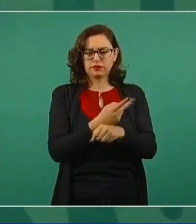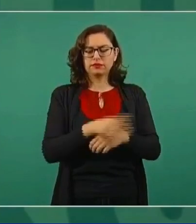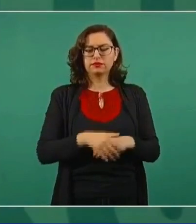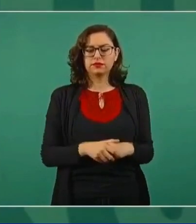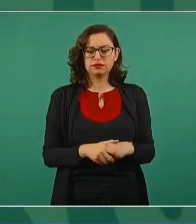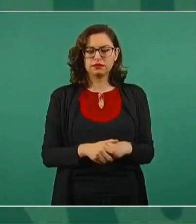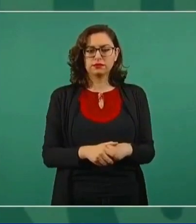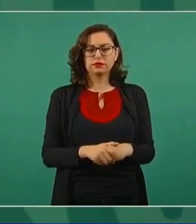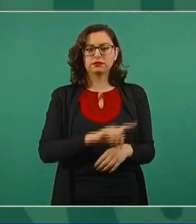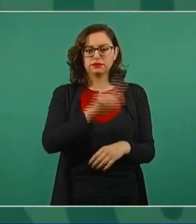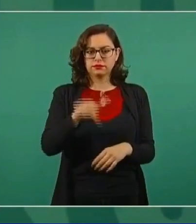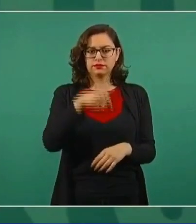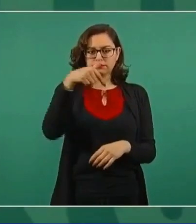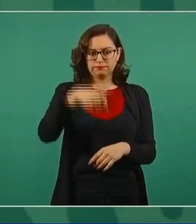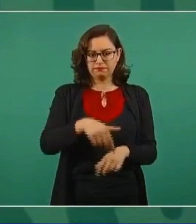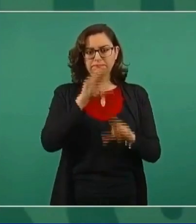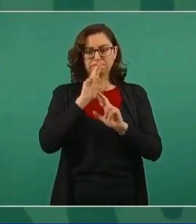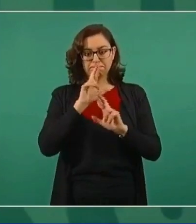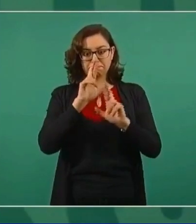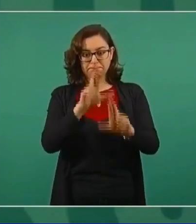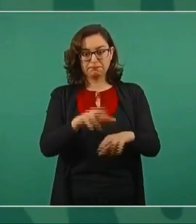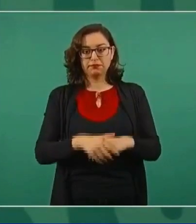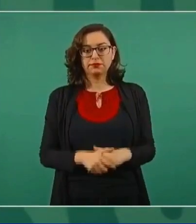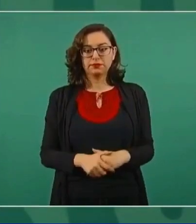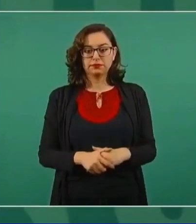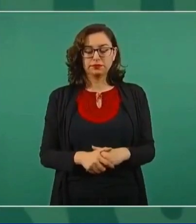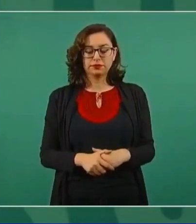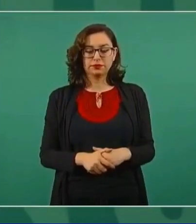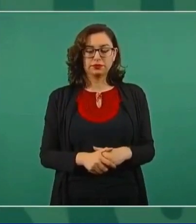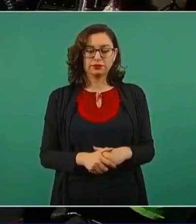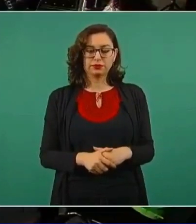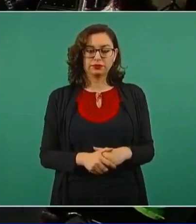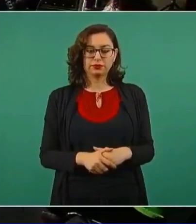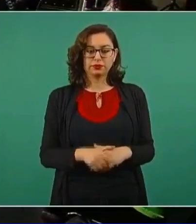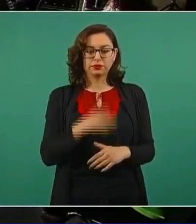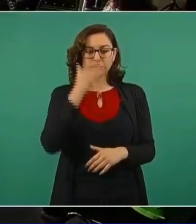y aquí lo tratamos, si les parece. Quisiera hacerle otra pregunta.